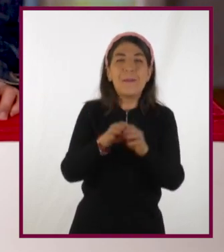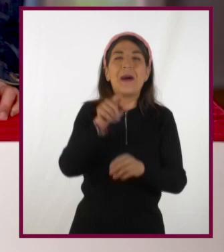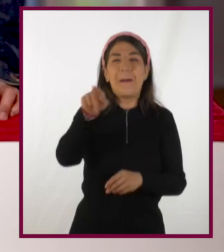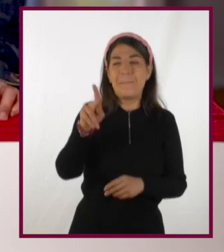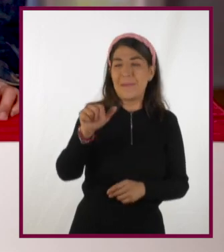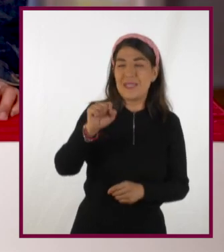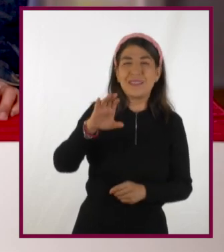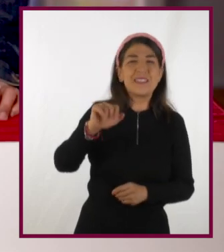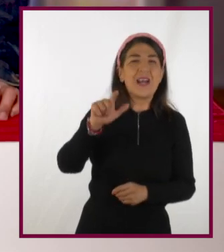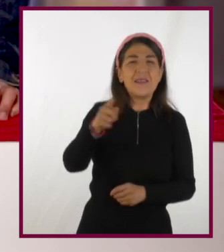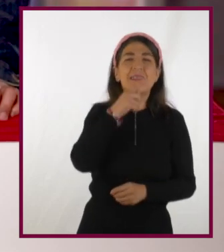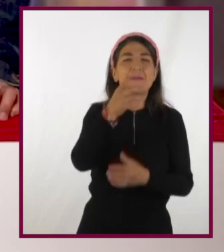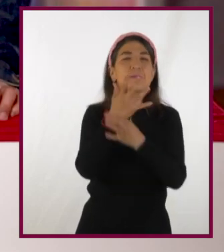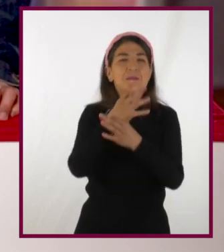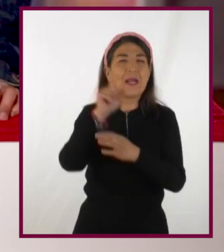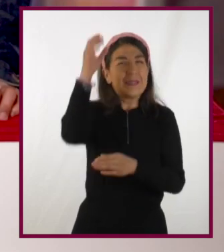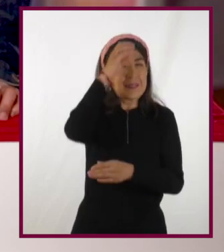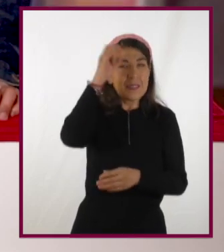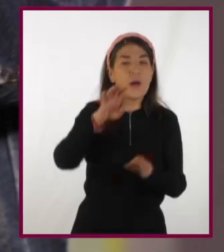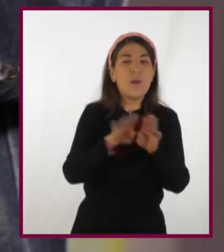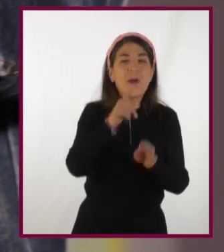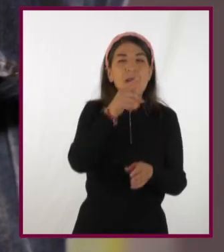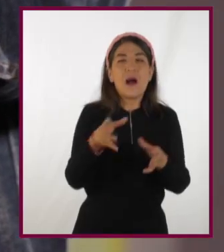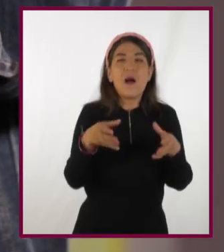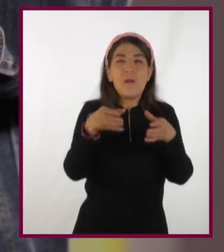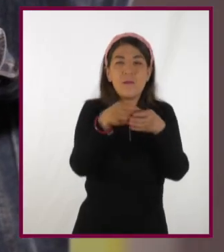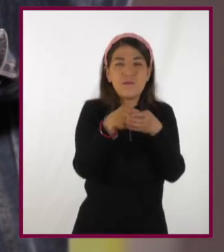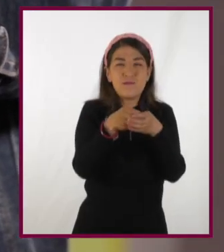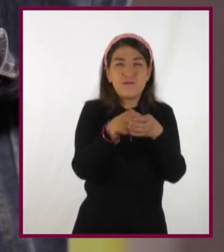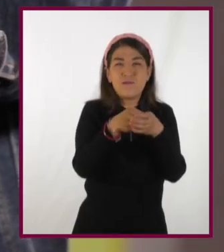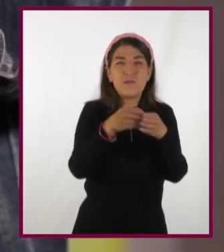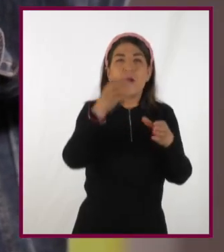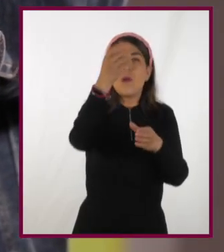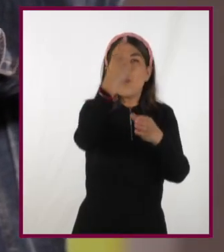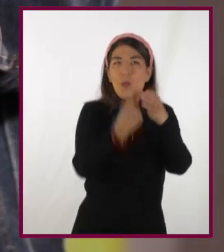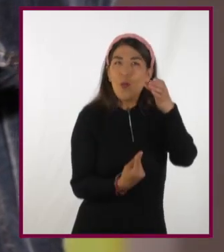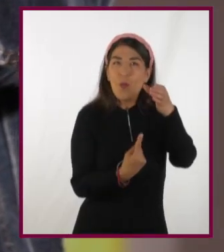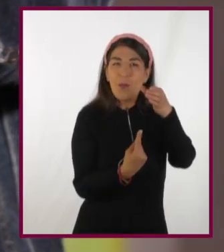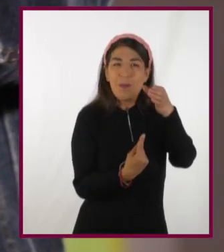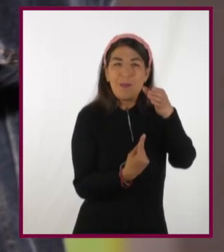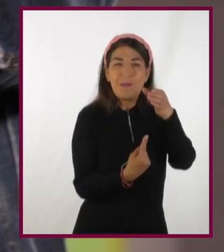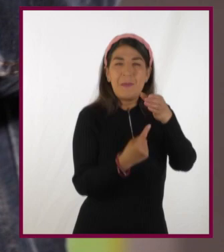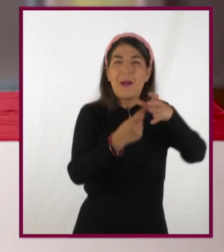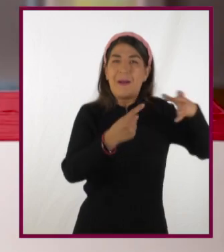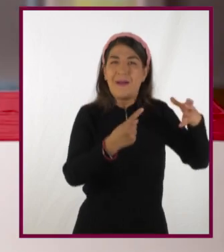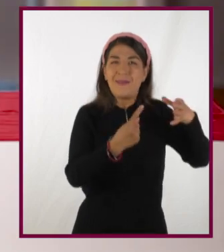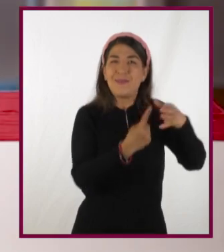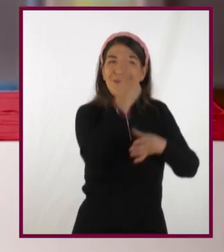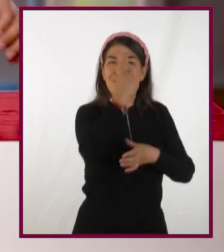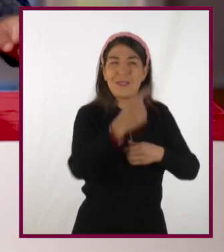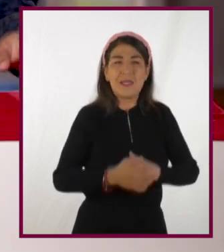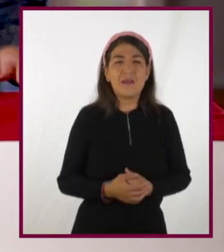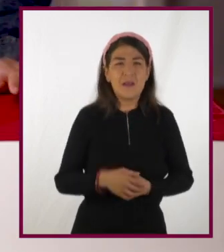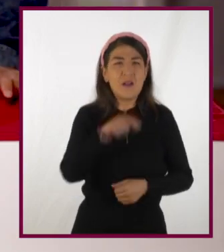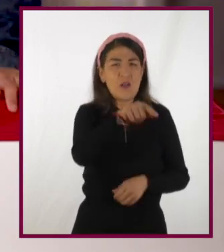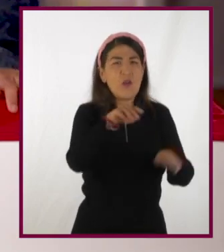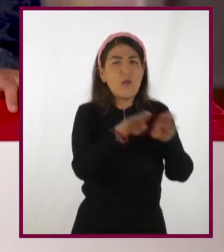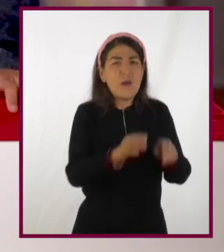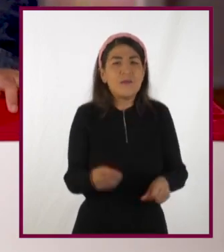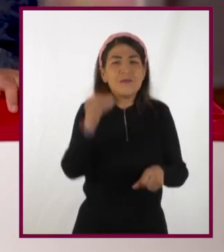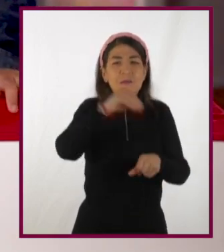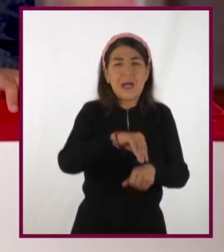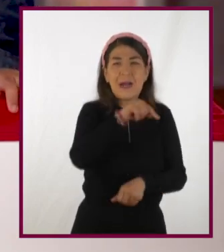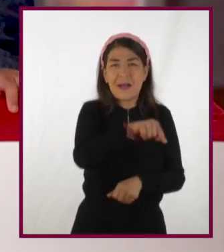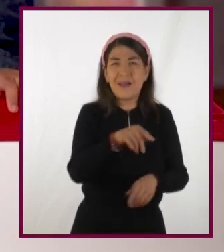de Pascal es como si estuviéramos oprimiendo el globo, ¿no? Y el globo baja. Así es. Pero me imagino que esta no es la